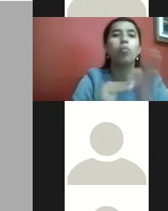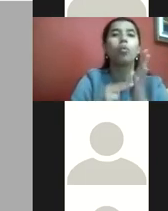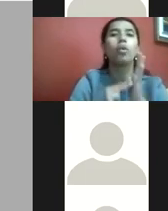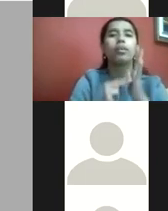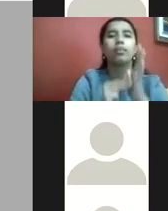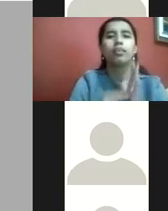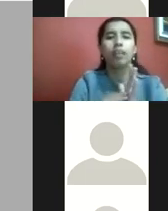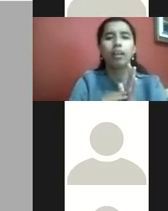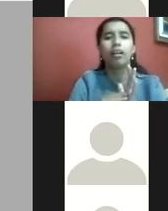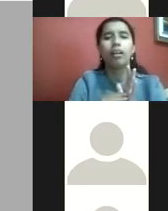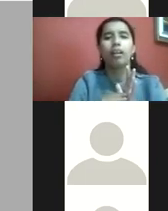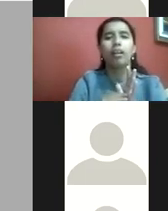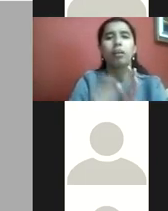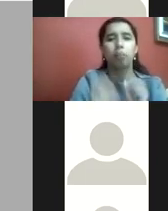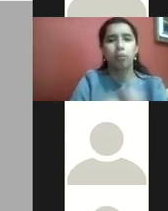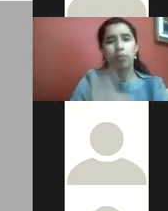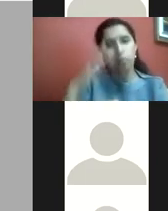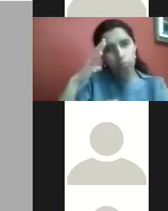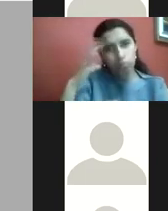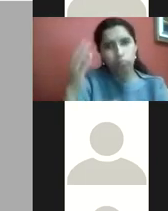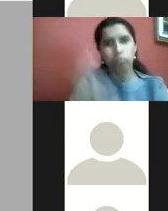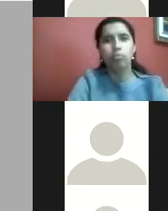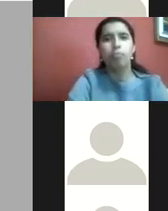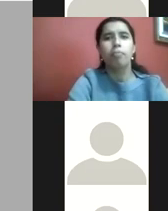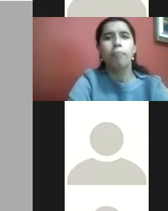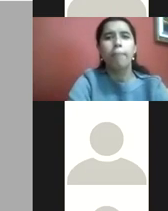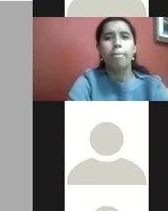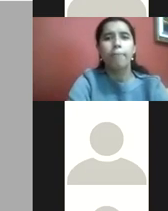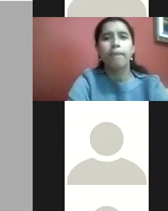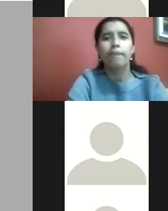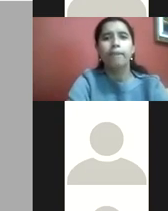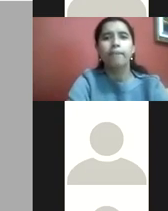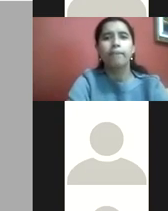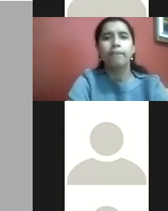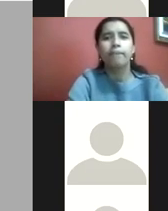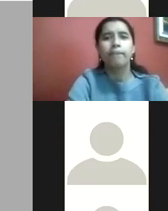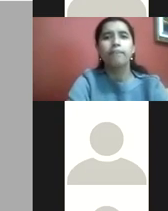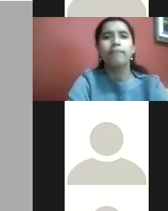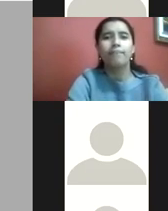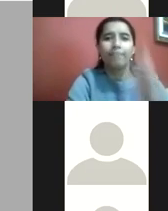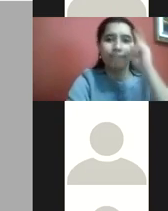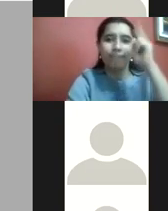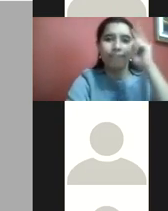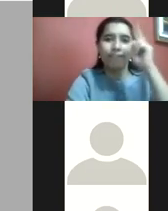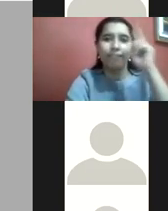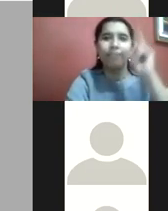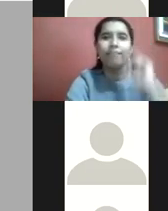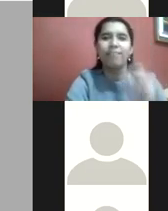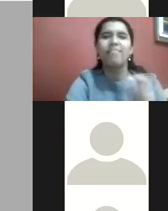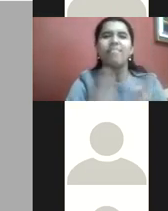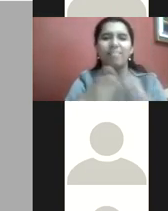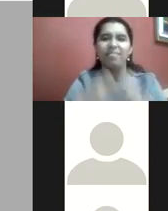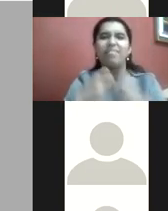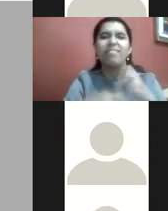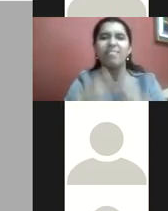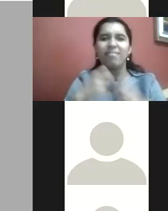Entonces podemos garantizar que la media poblacional esté entre estos dos números de aquí con una probabilidad o